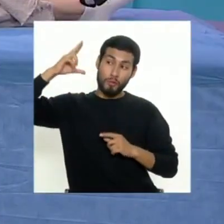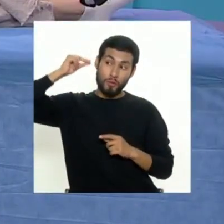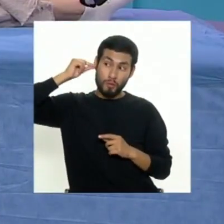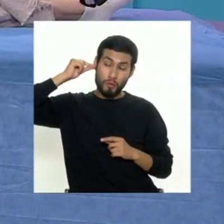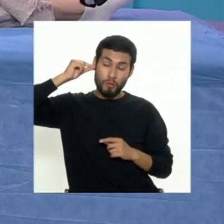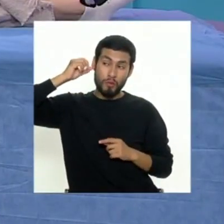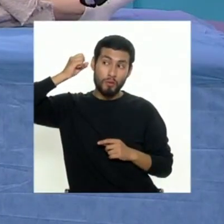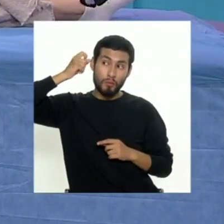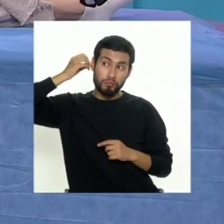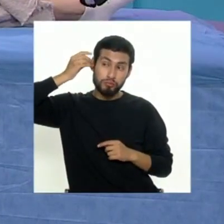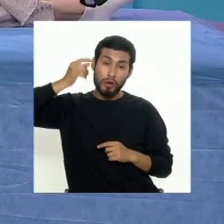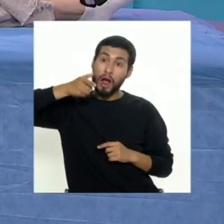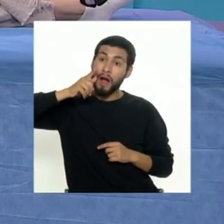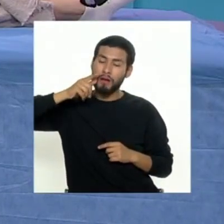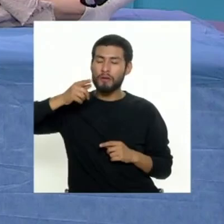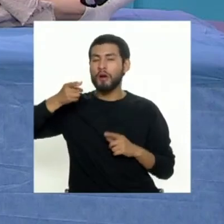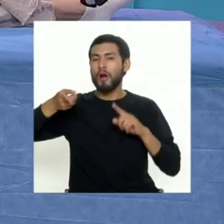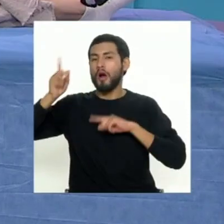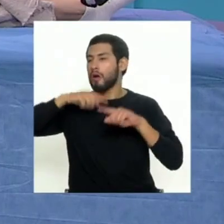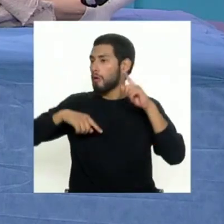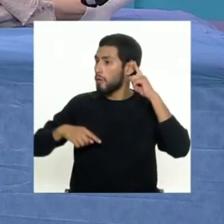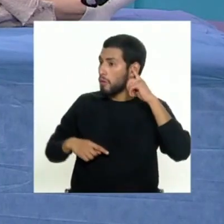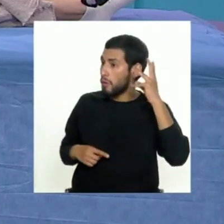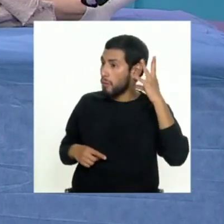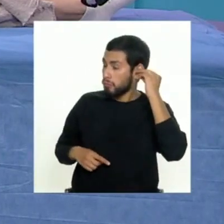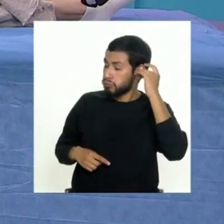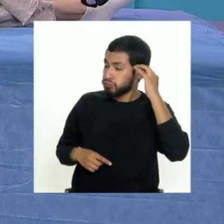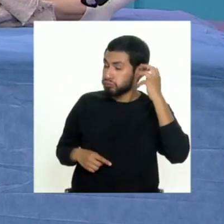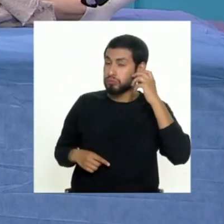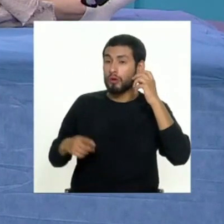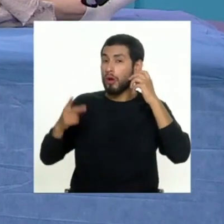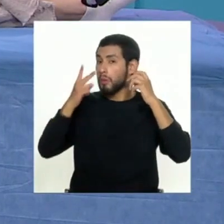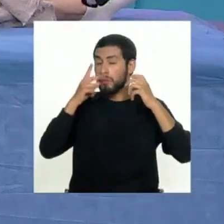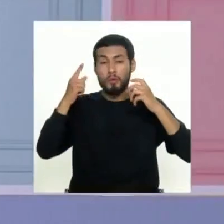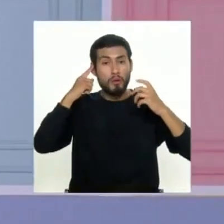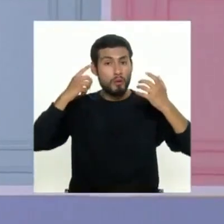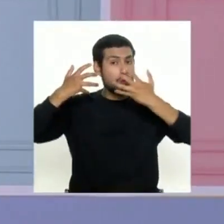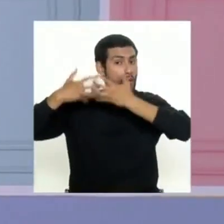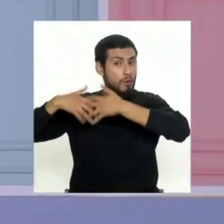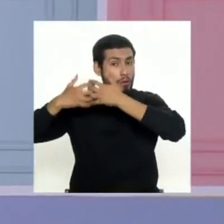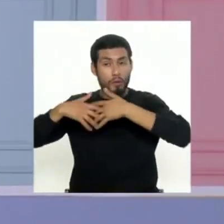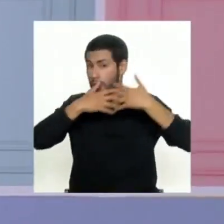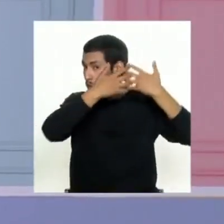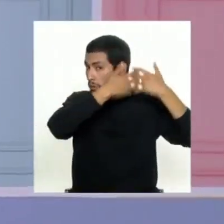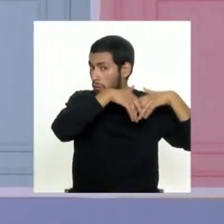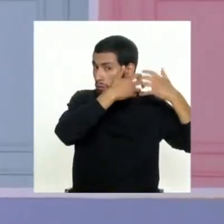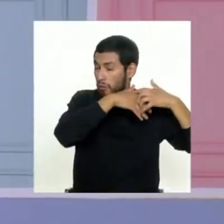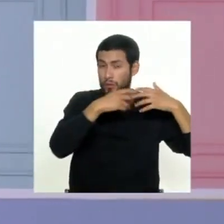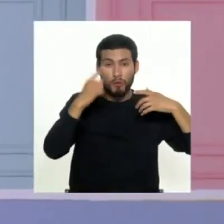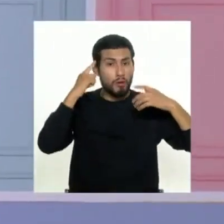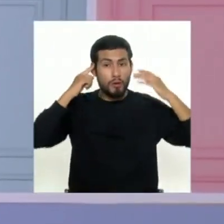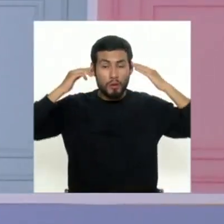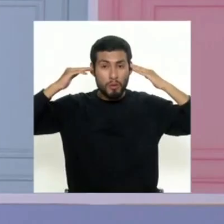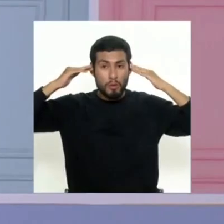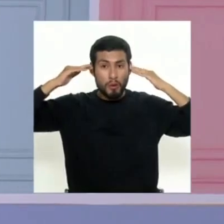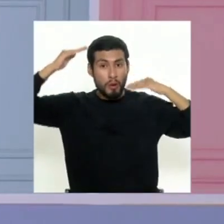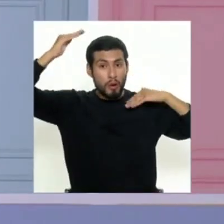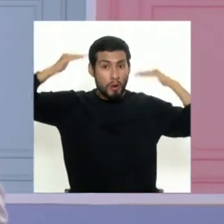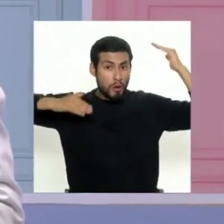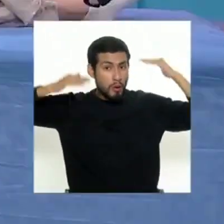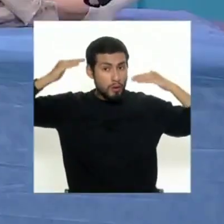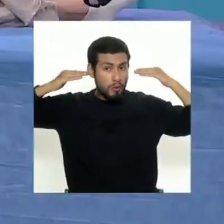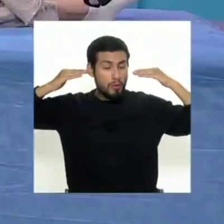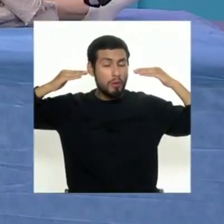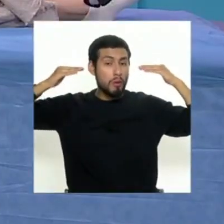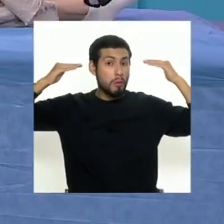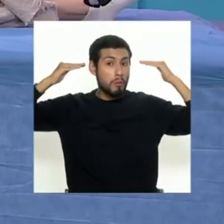dos lados, nos va a decir que ambos oídos están funcionando y que están equilibrados. ¿Qué pasaría si